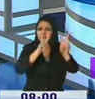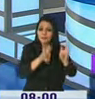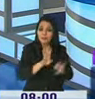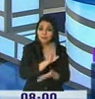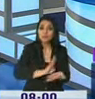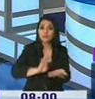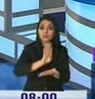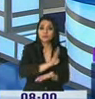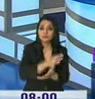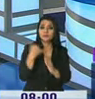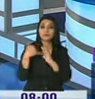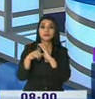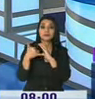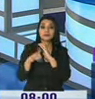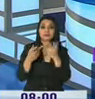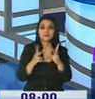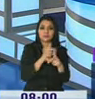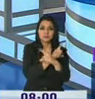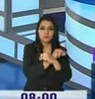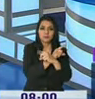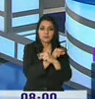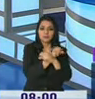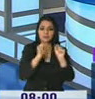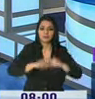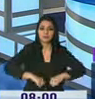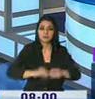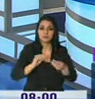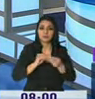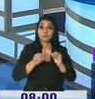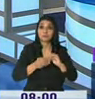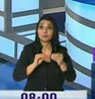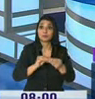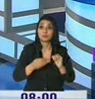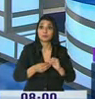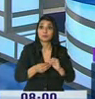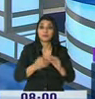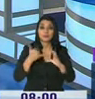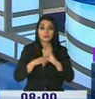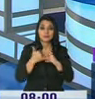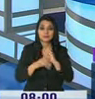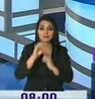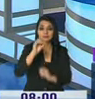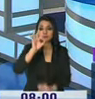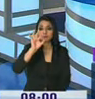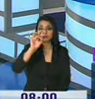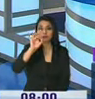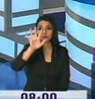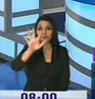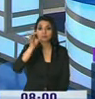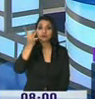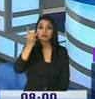través de nuestras redes sociales y de nuestro número de contacto, que es a través del número de WhatsApp, el